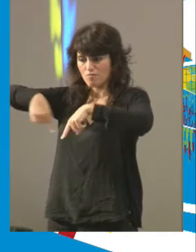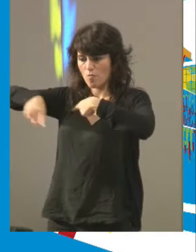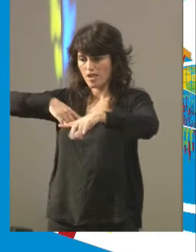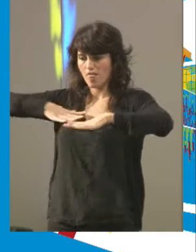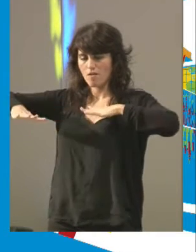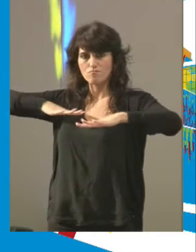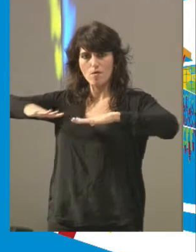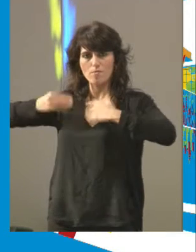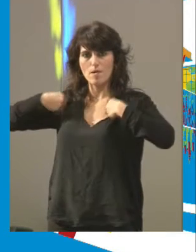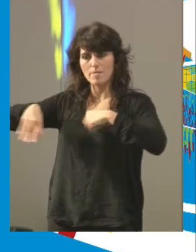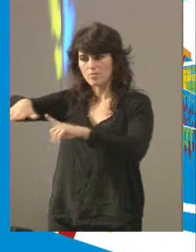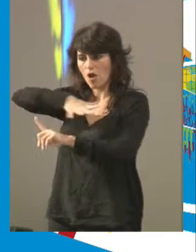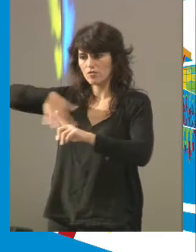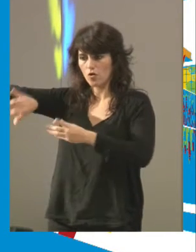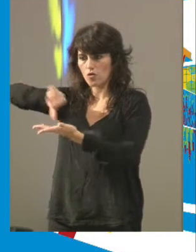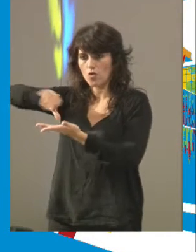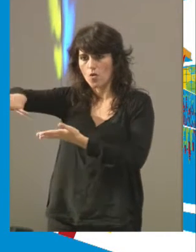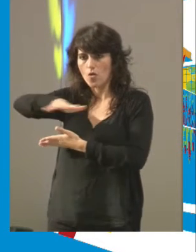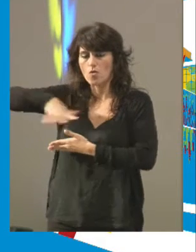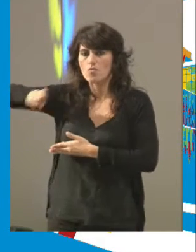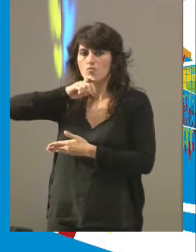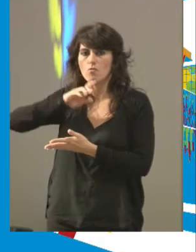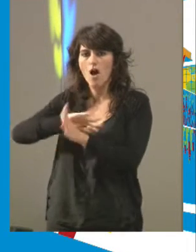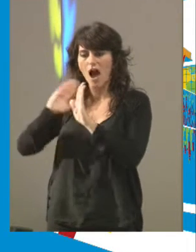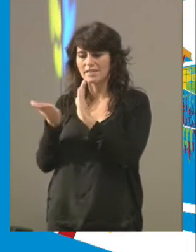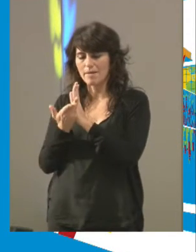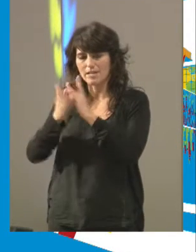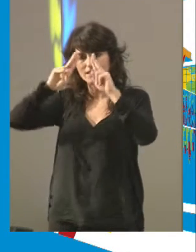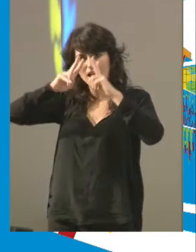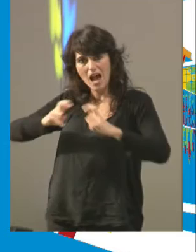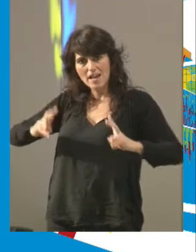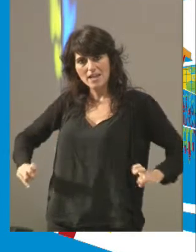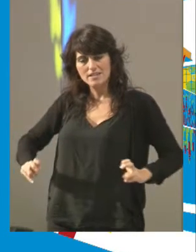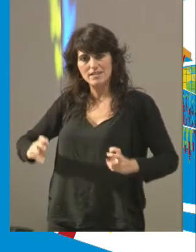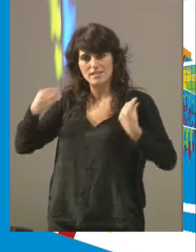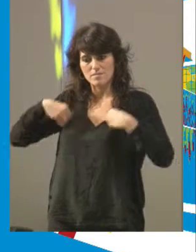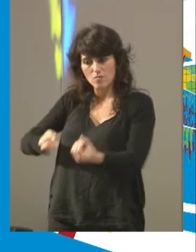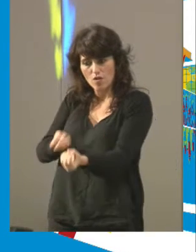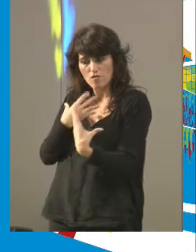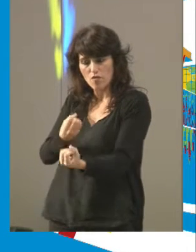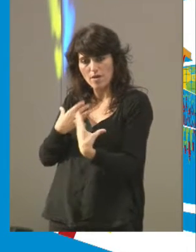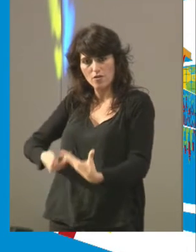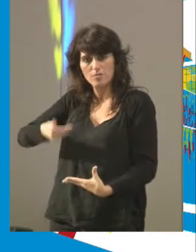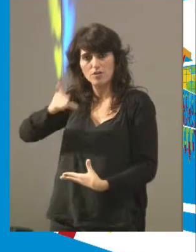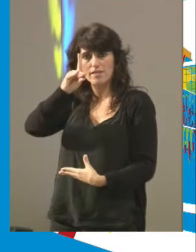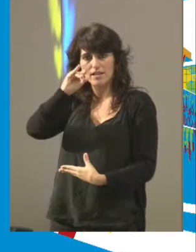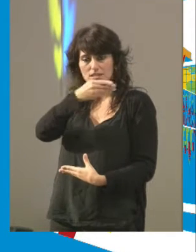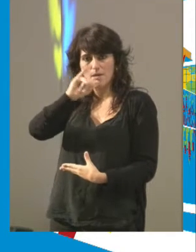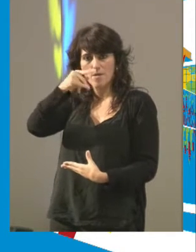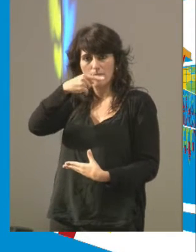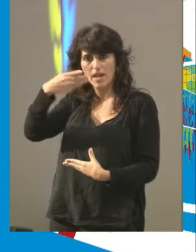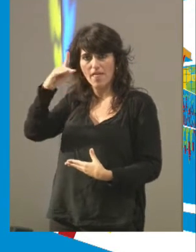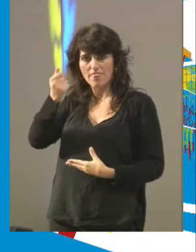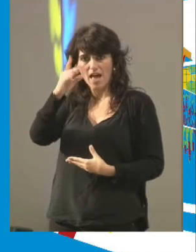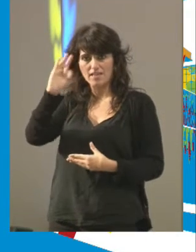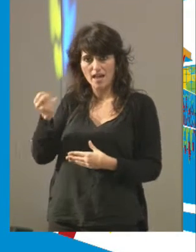movilidad que se producen en el entorno metropolitano a través del análisis de las fuentes de información importantes, el Big Data, que se deriva